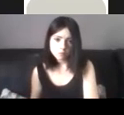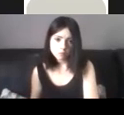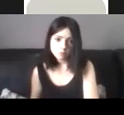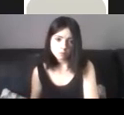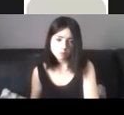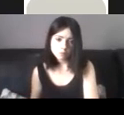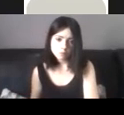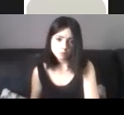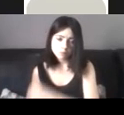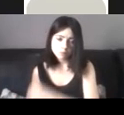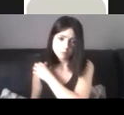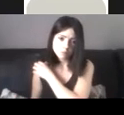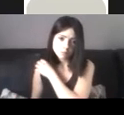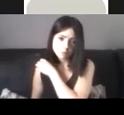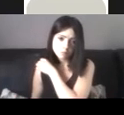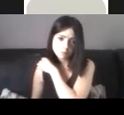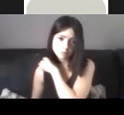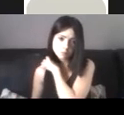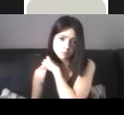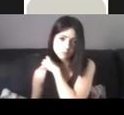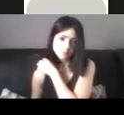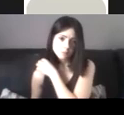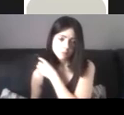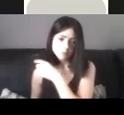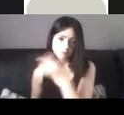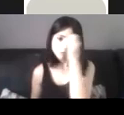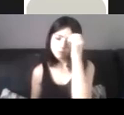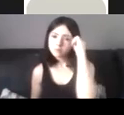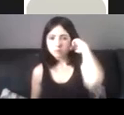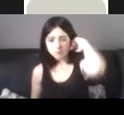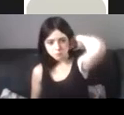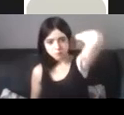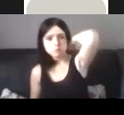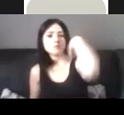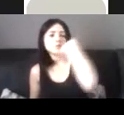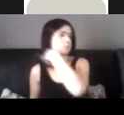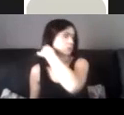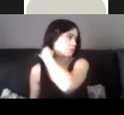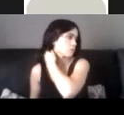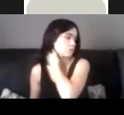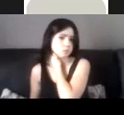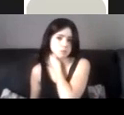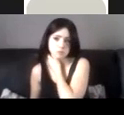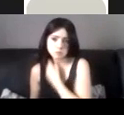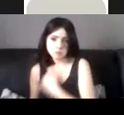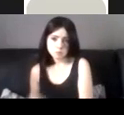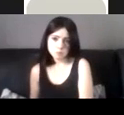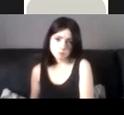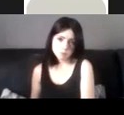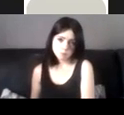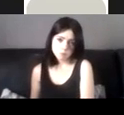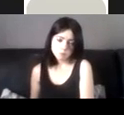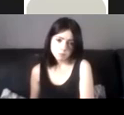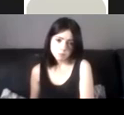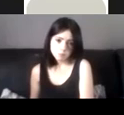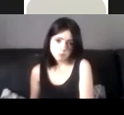fijos o interactivos, para producirnos un lenguaje plural, unificador y multimedia a la hora de entregarnos información más